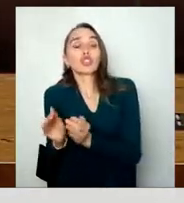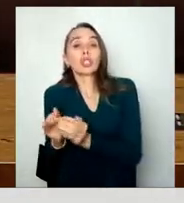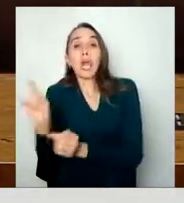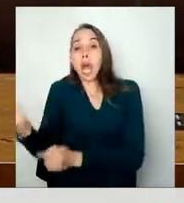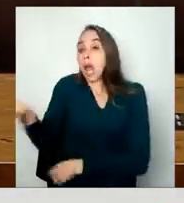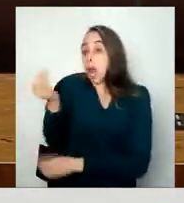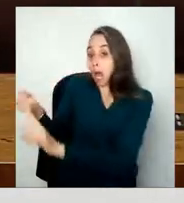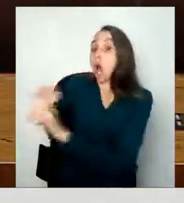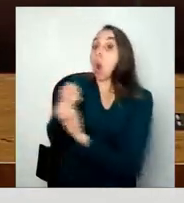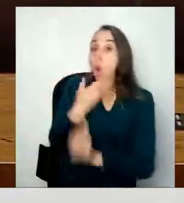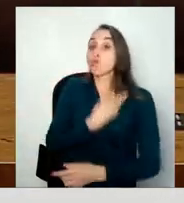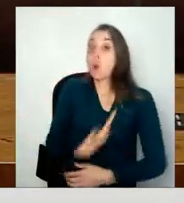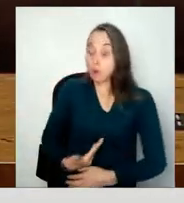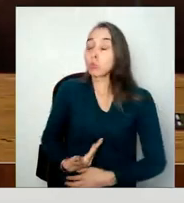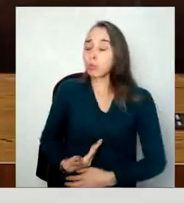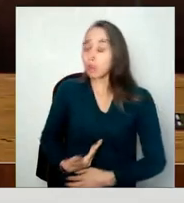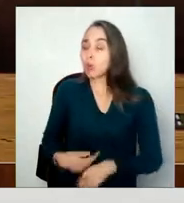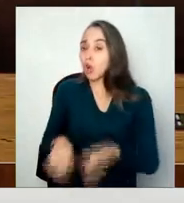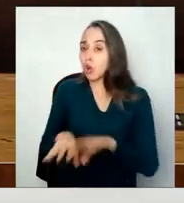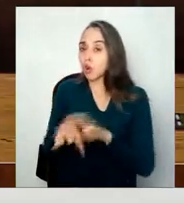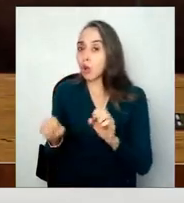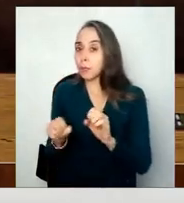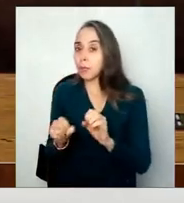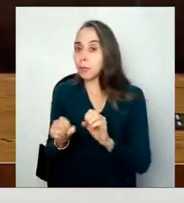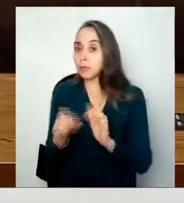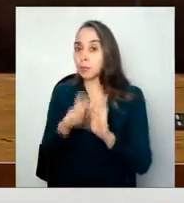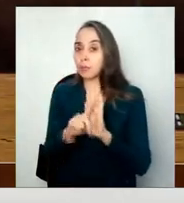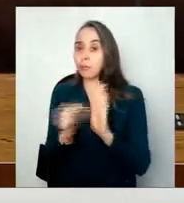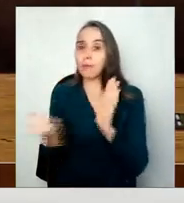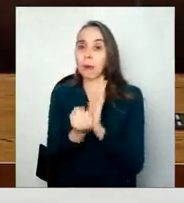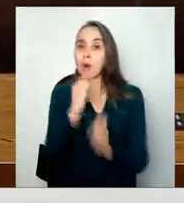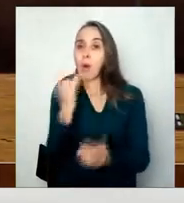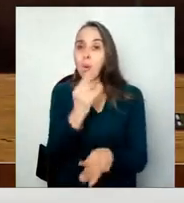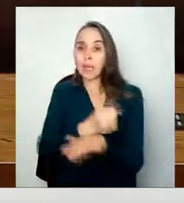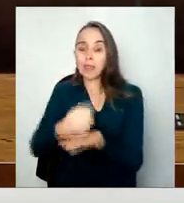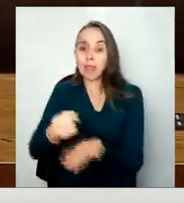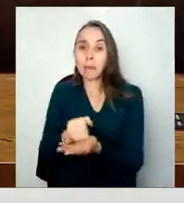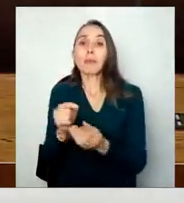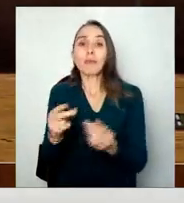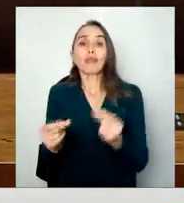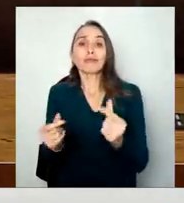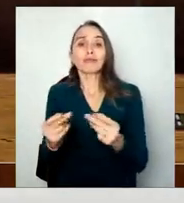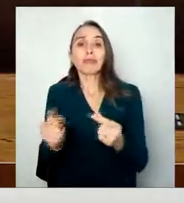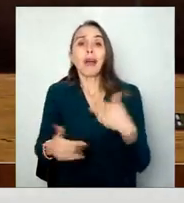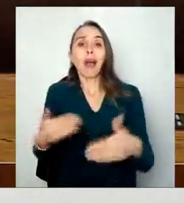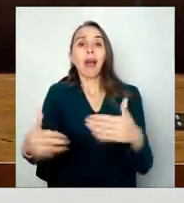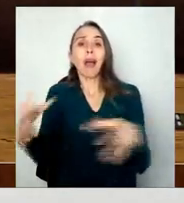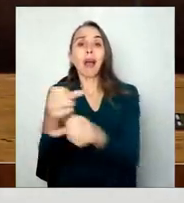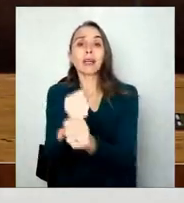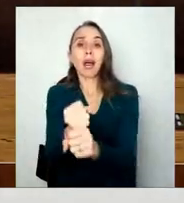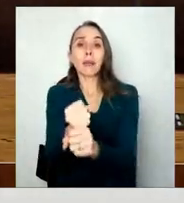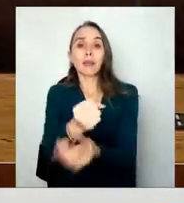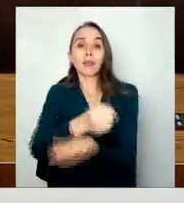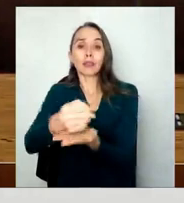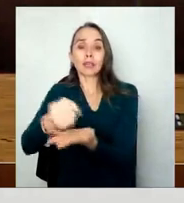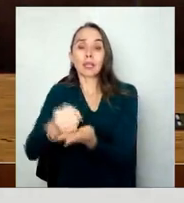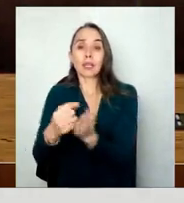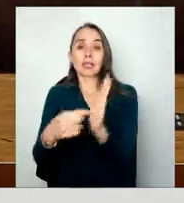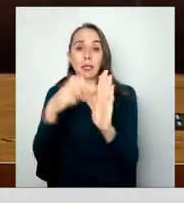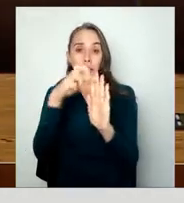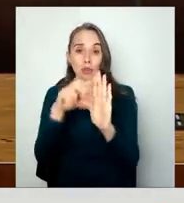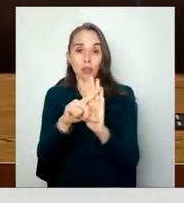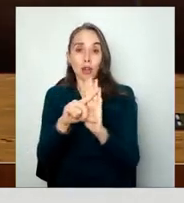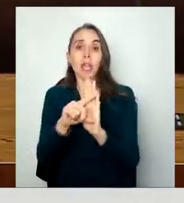de Elevar la urgencia del proyecto que es lo que ha permitido acelerar la tramitación del mismo y llegar a esta